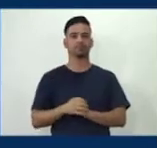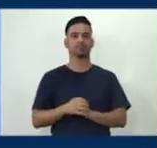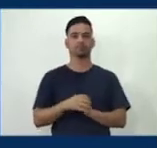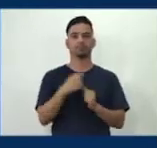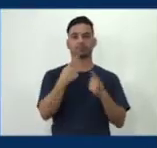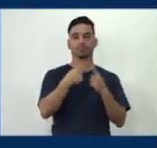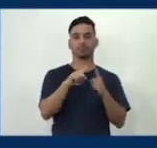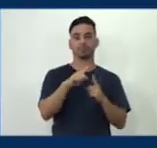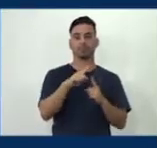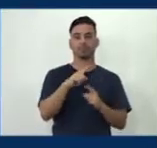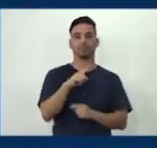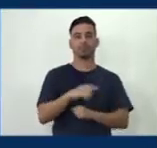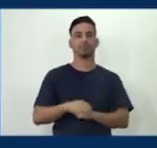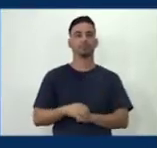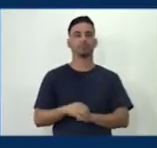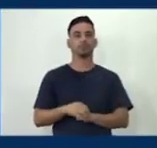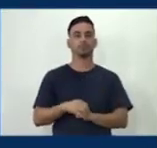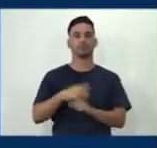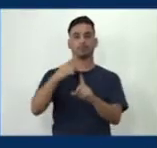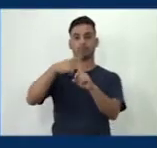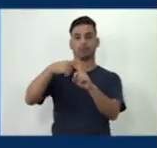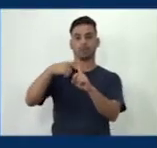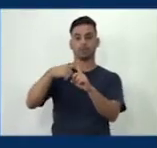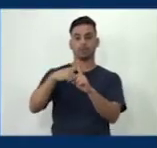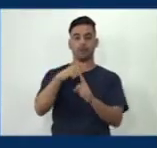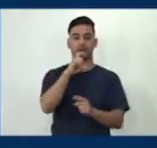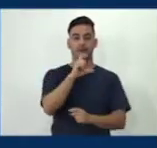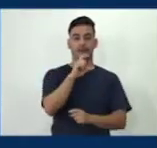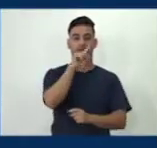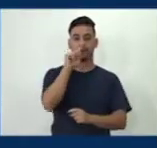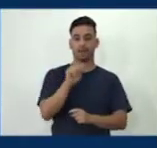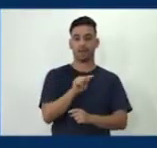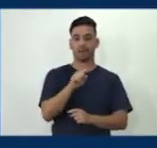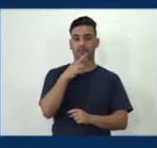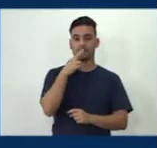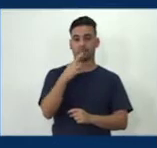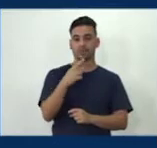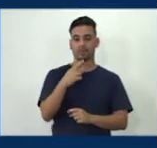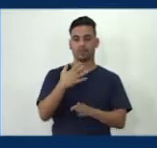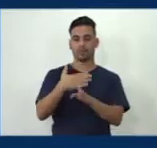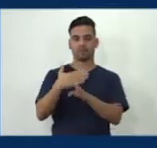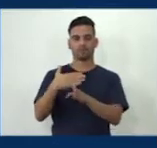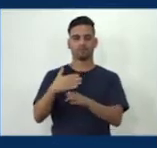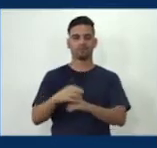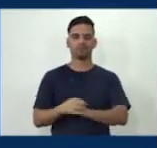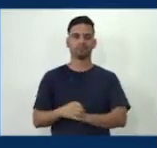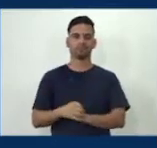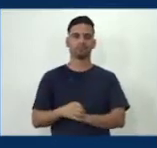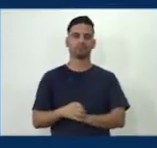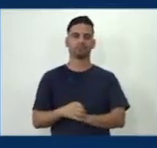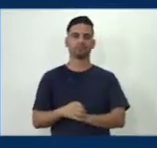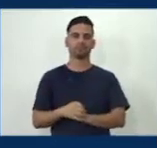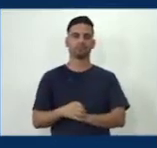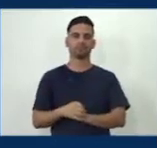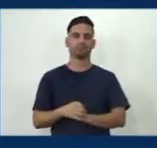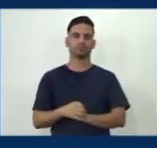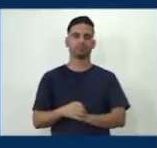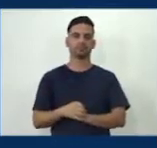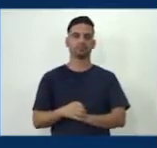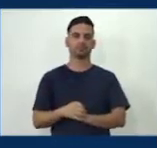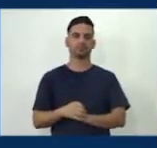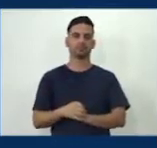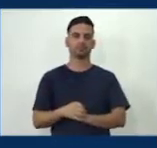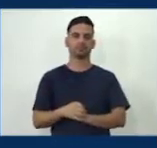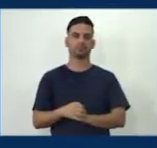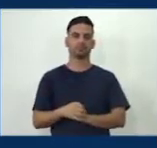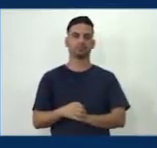aumenta. Y hicimos referencia en el caso D para que se ponga de manifiesto una repulsión, cómo tenía que ser la carga en ambos casos